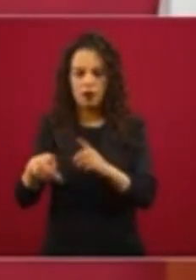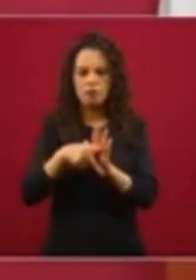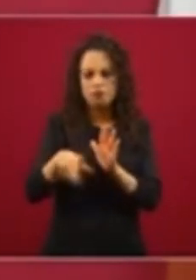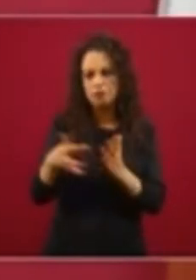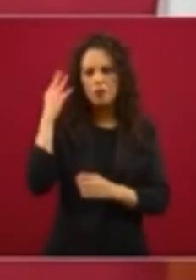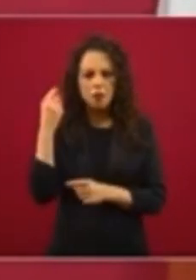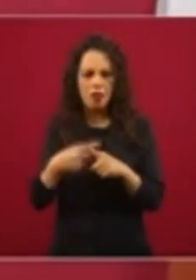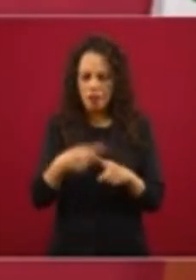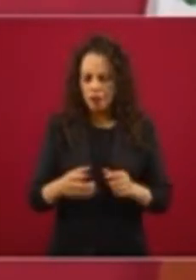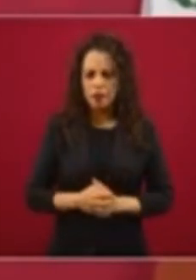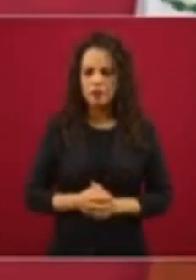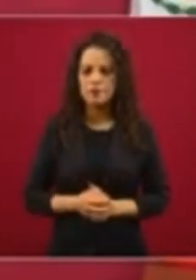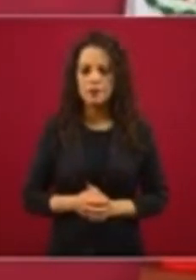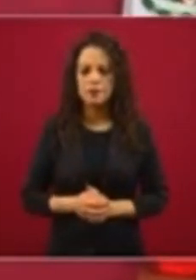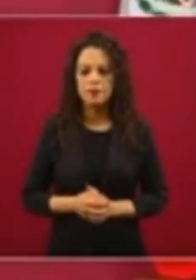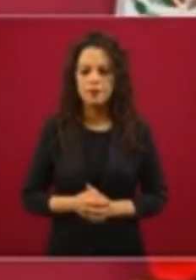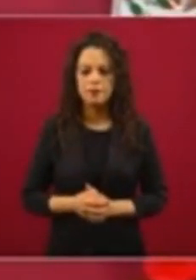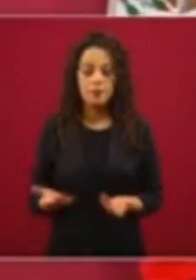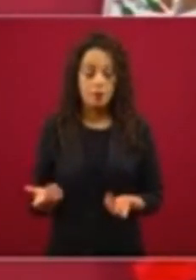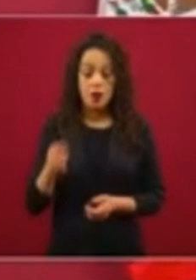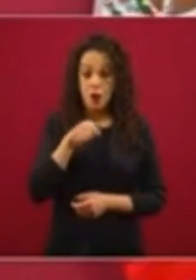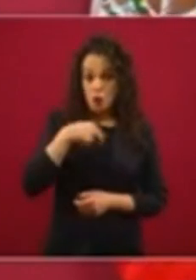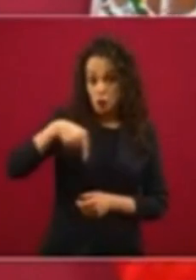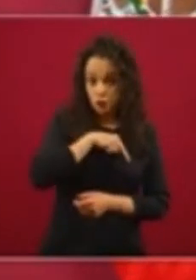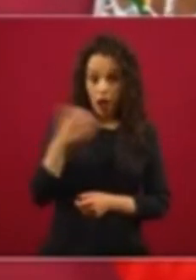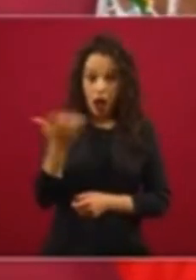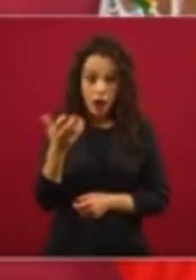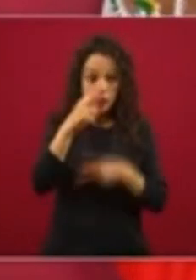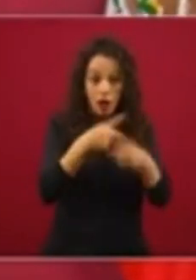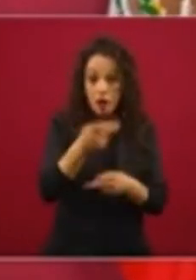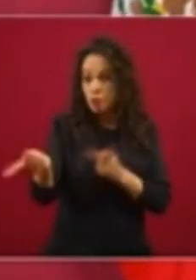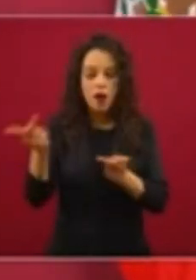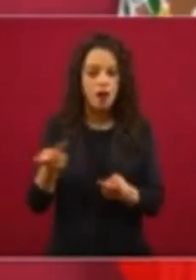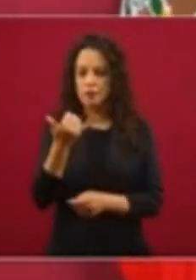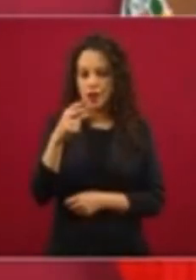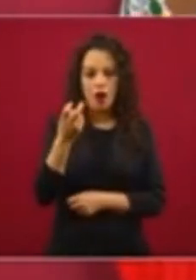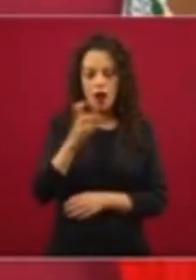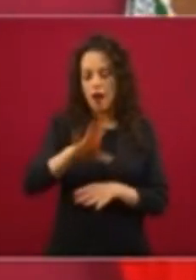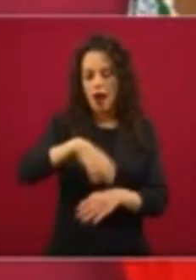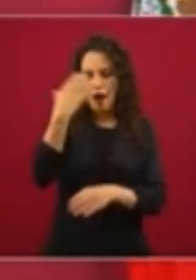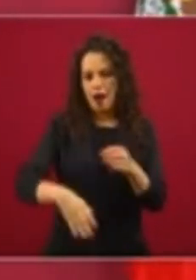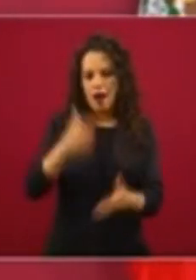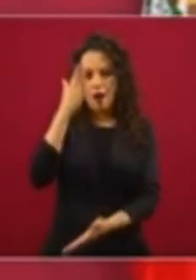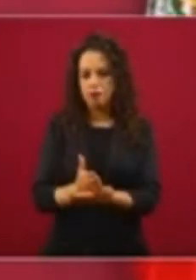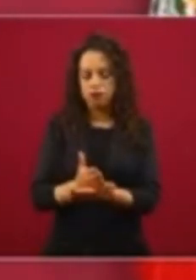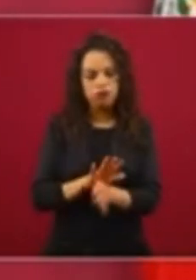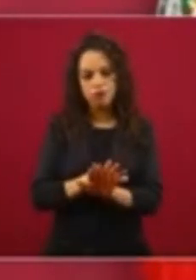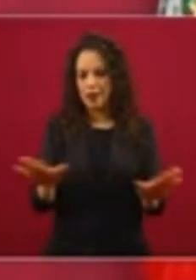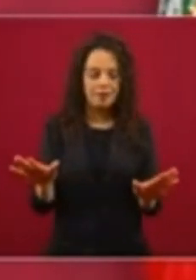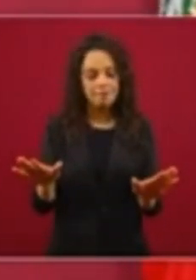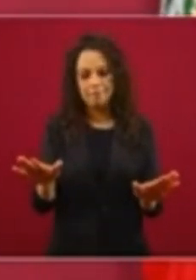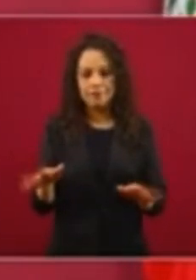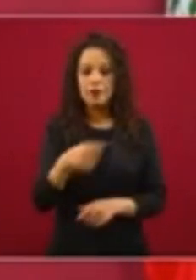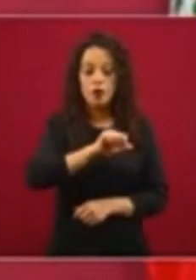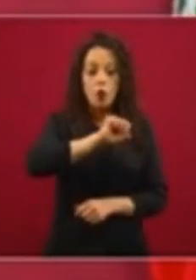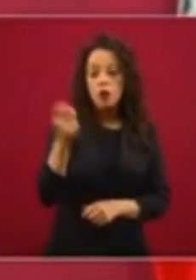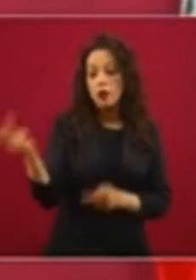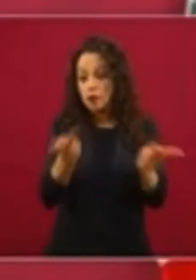no las que nosotros mandamos a hacer, porque ya eso se terminó, nos están